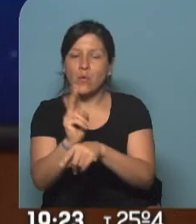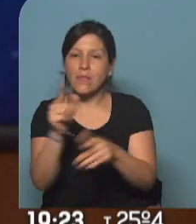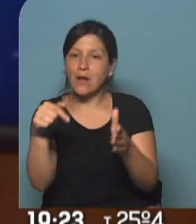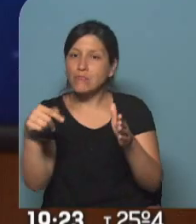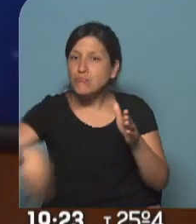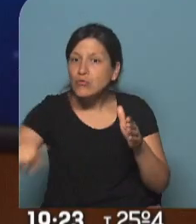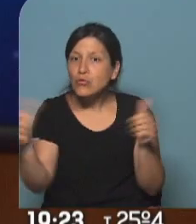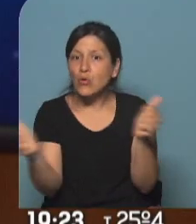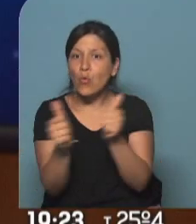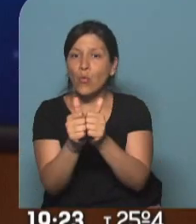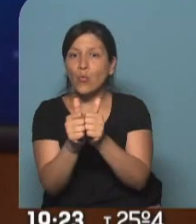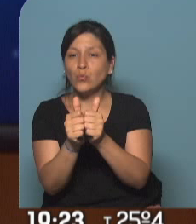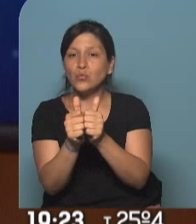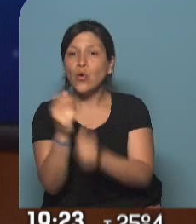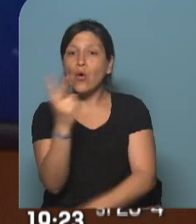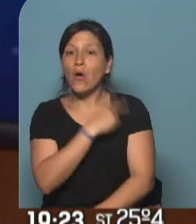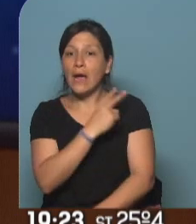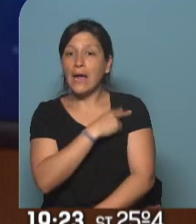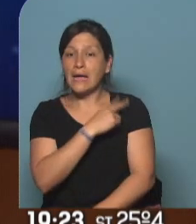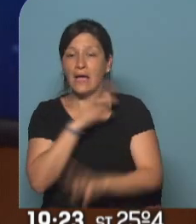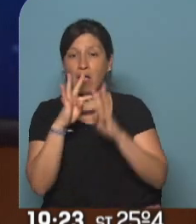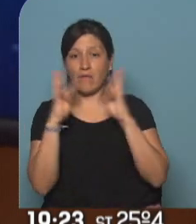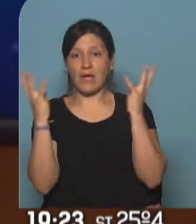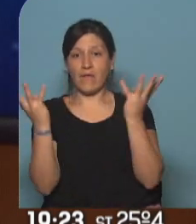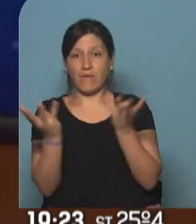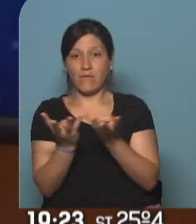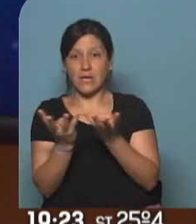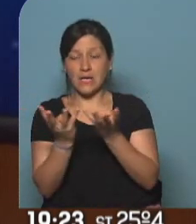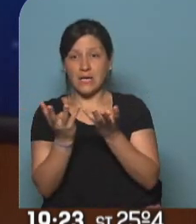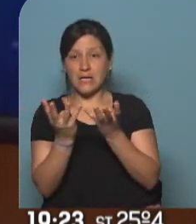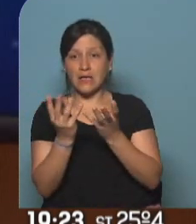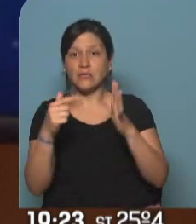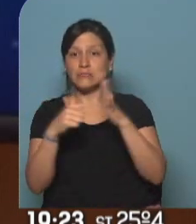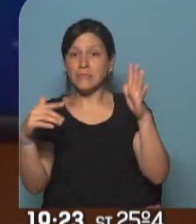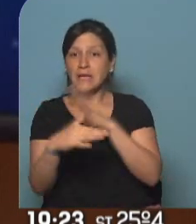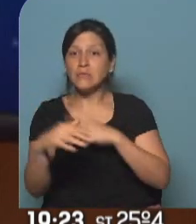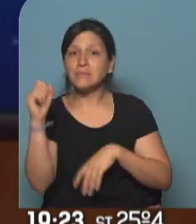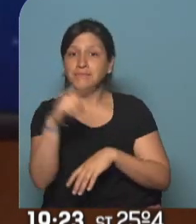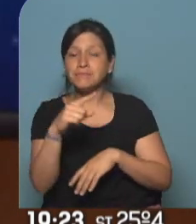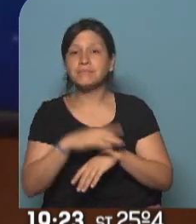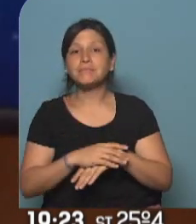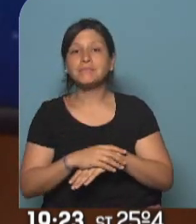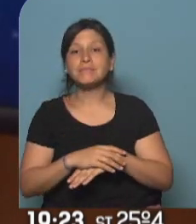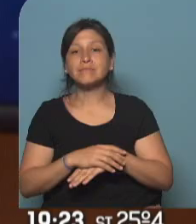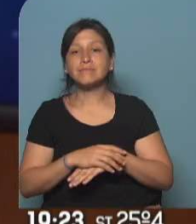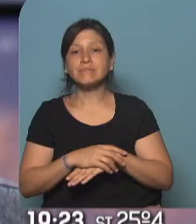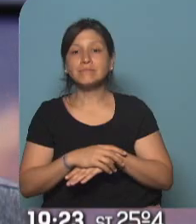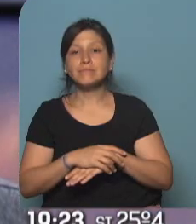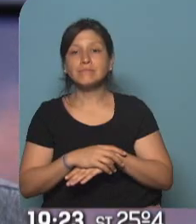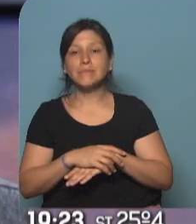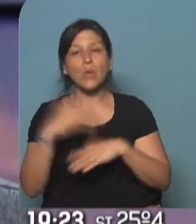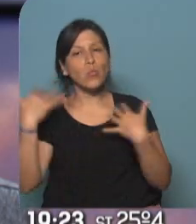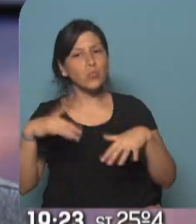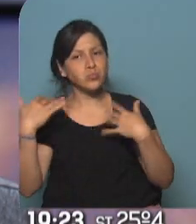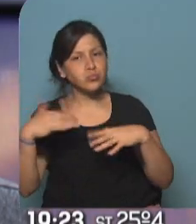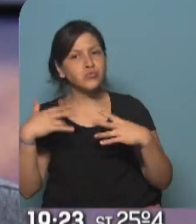jefe de gabinete de ministros del ministerio de seguridad de la nación gerardo milman bienvenidos gracias por estar con nosotros a ustedes muchas gracias muchos temas